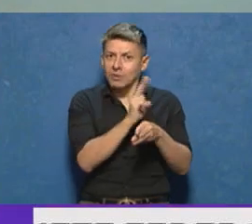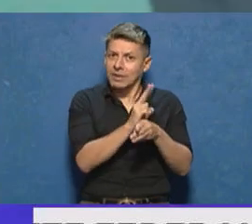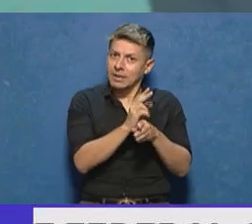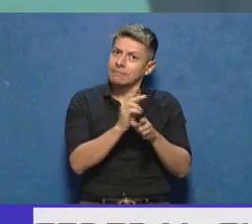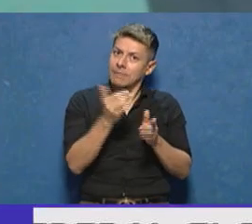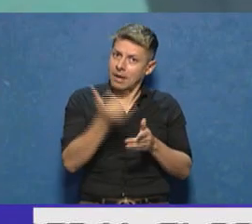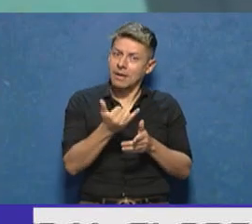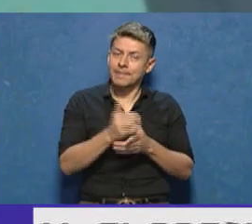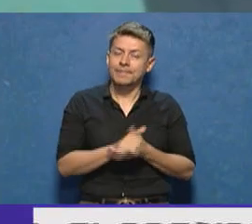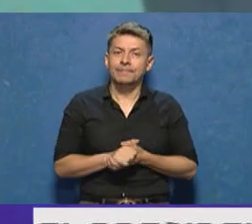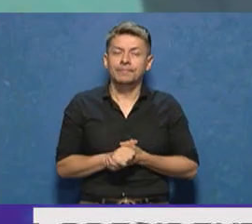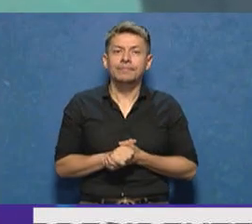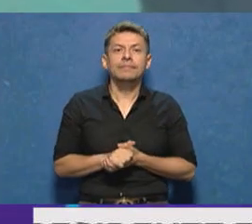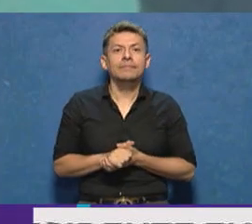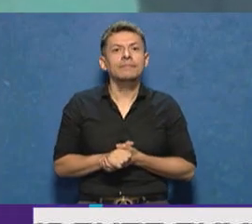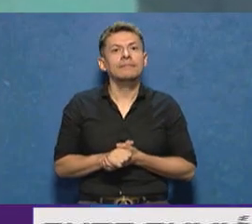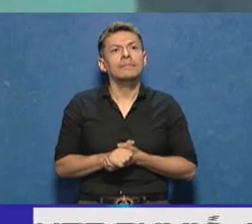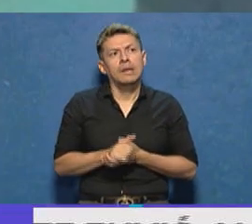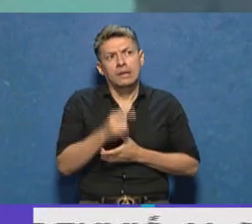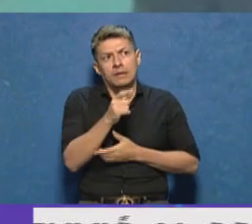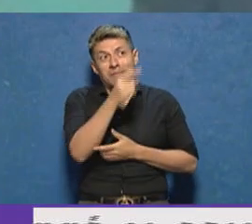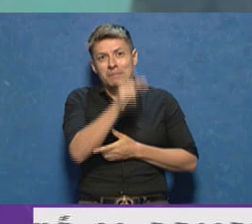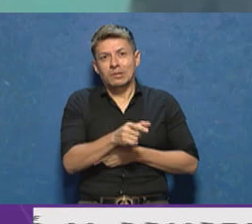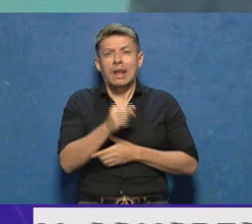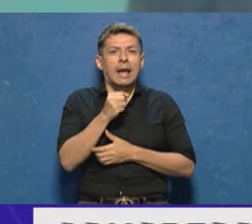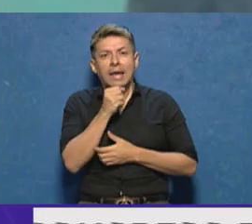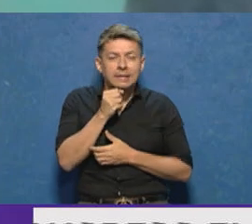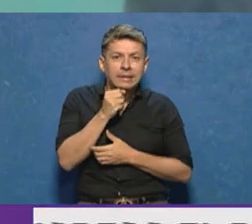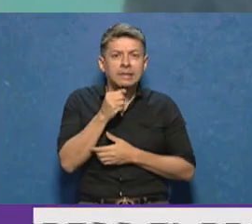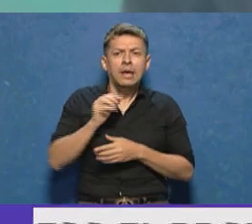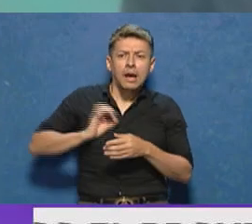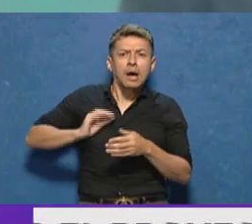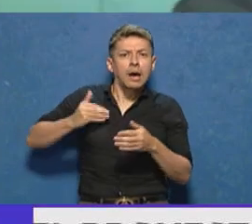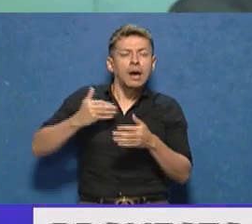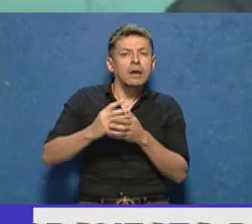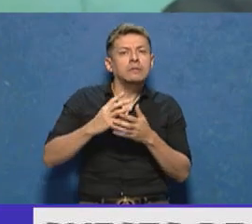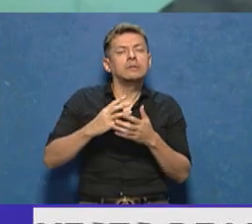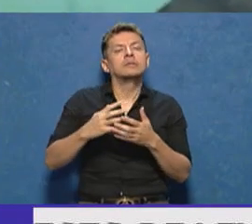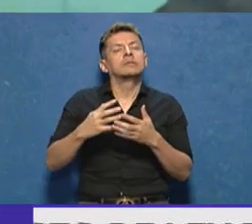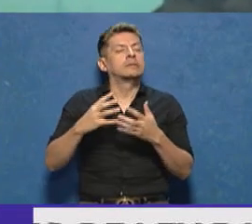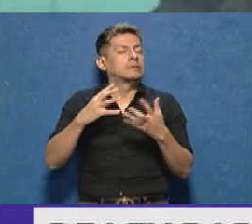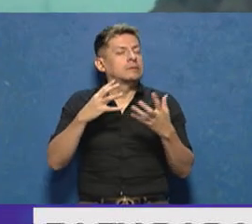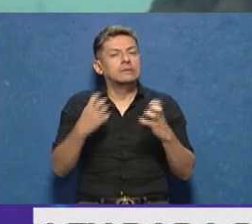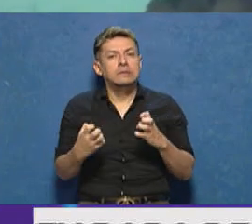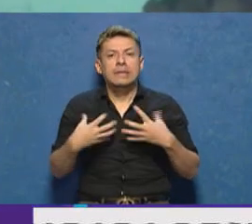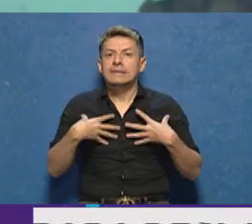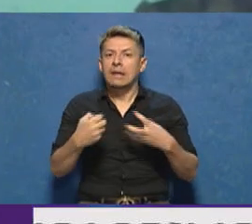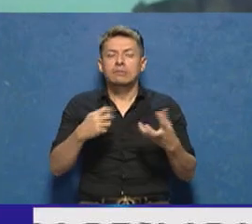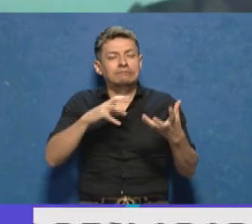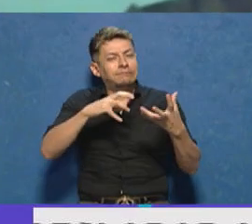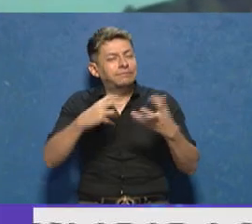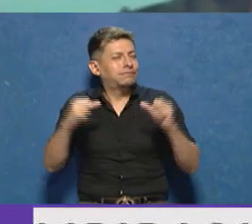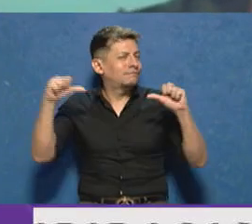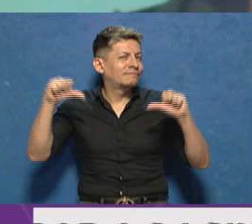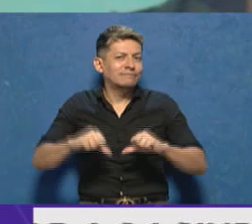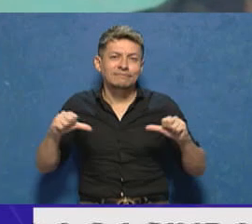que tuvo un claro deterioro con el correr de los años en base a sus adicciones e incluso